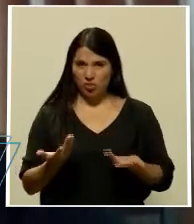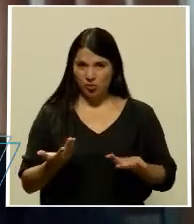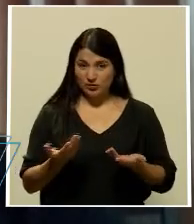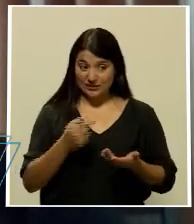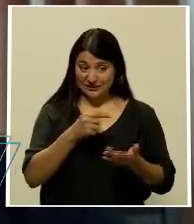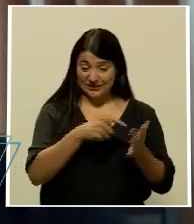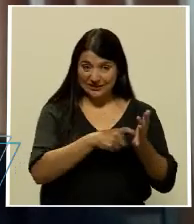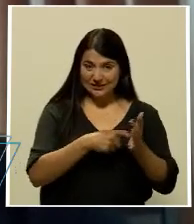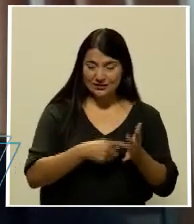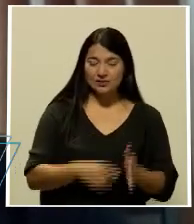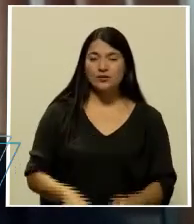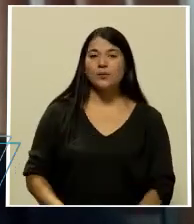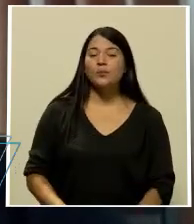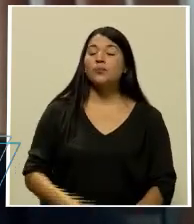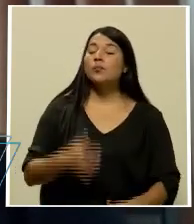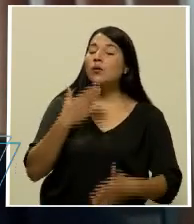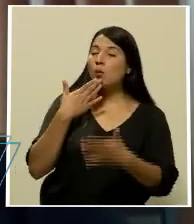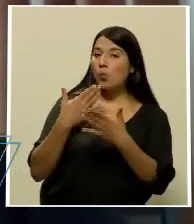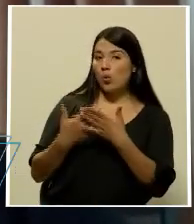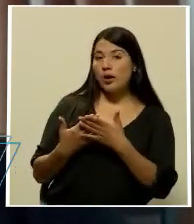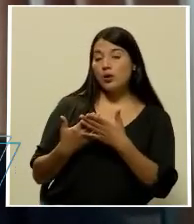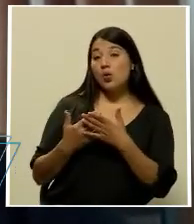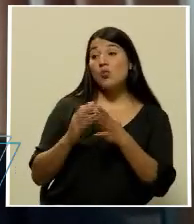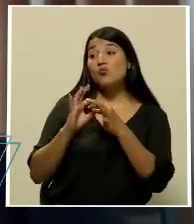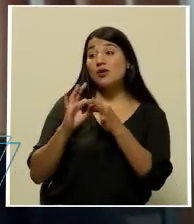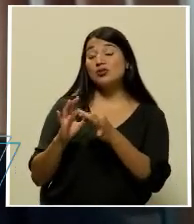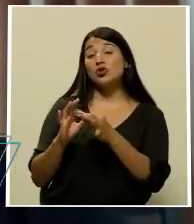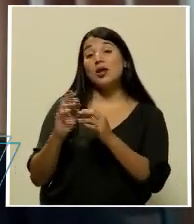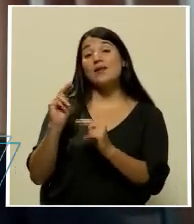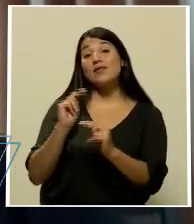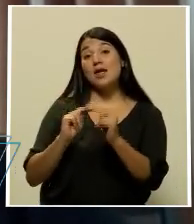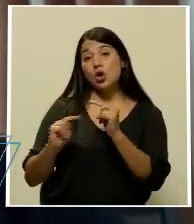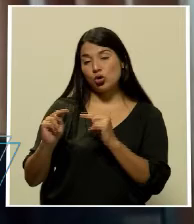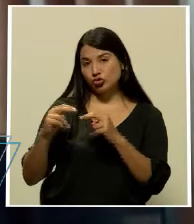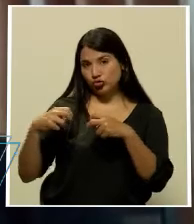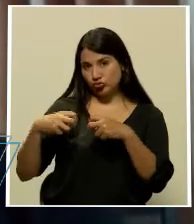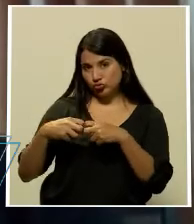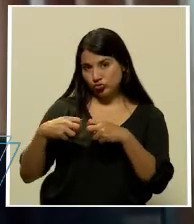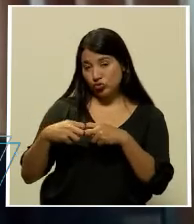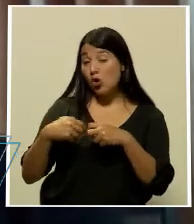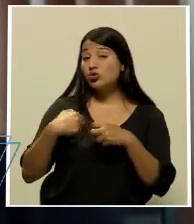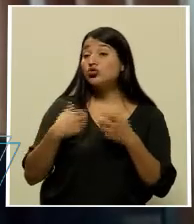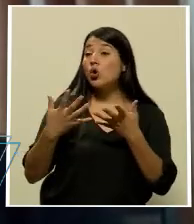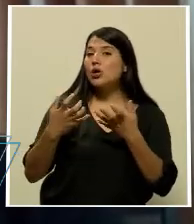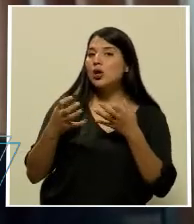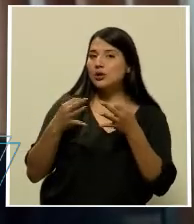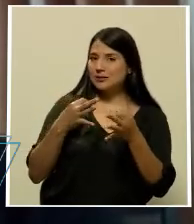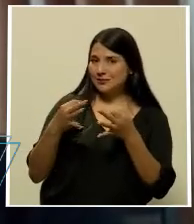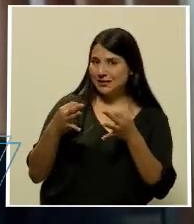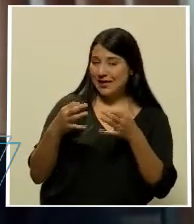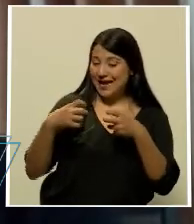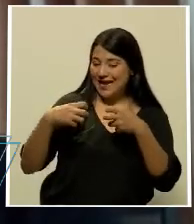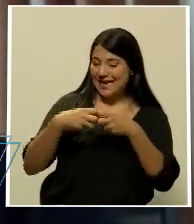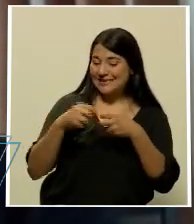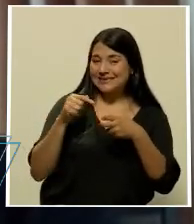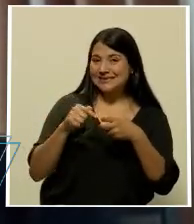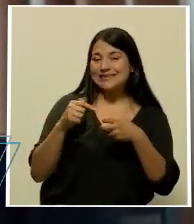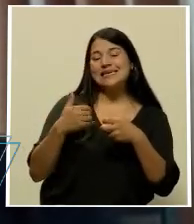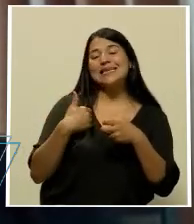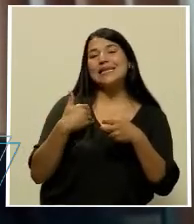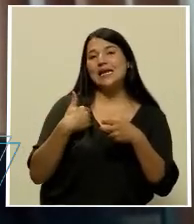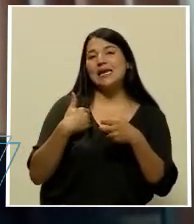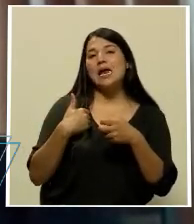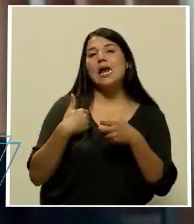Bueno, en el caso del negocio de electricidad, quiero mencionar que es el que soporta el mayor peso de la